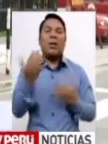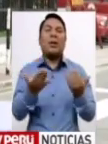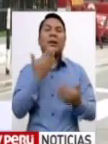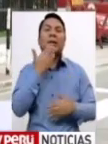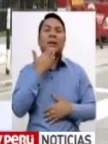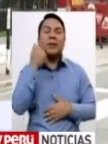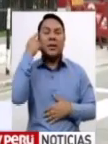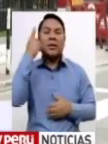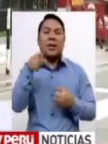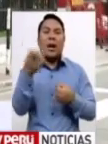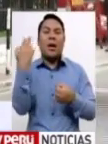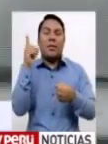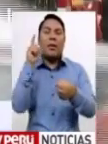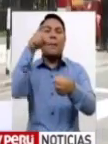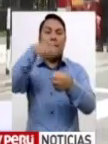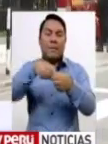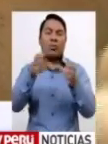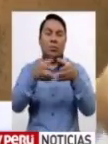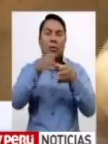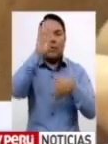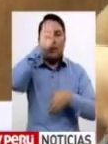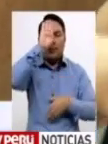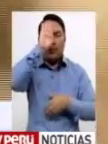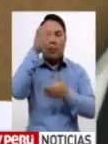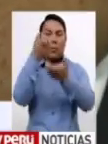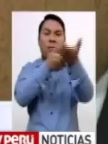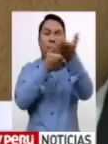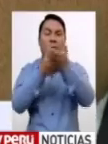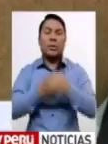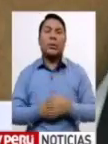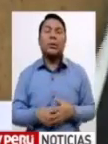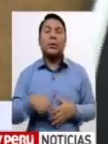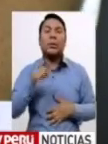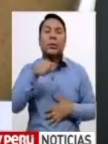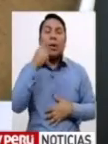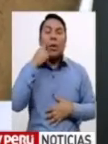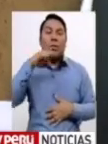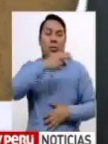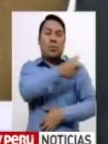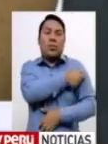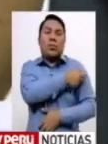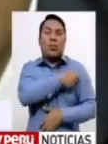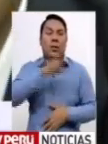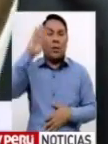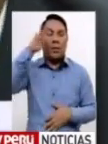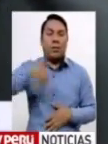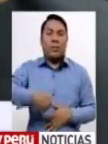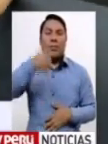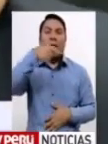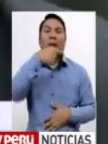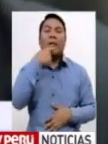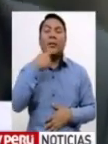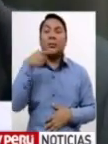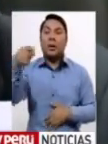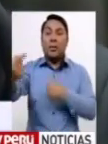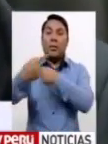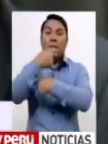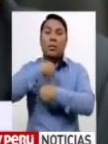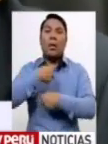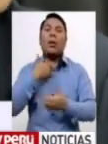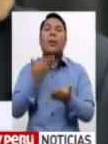pertenecen o pertenecieron a la institución. El comandante interino afirmó que Calvo debe presentar pruebas de lo que